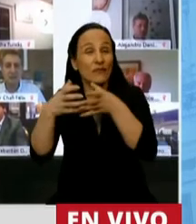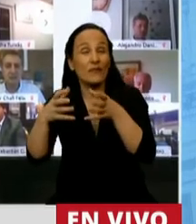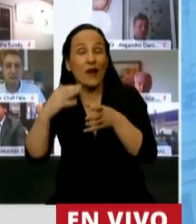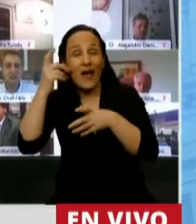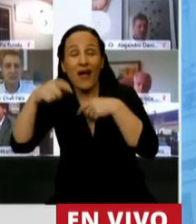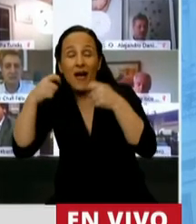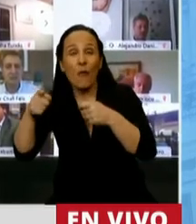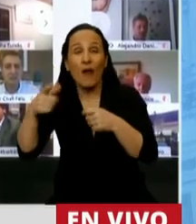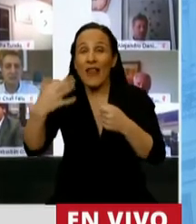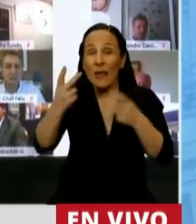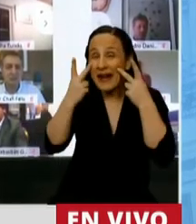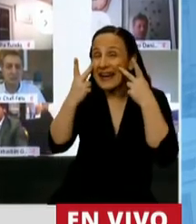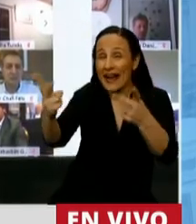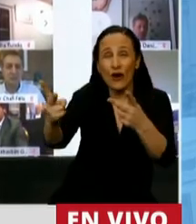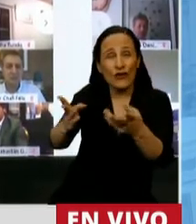reconocido eternamente,